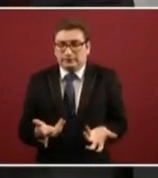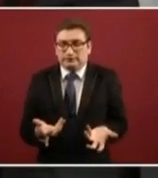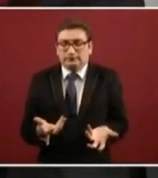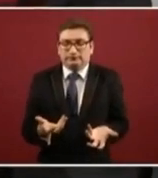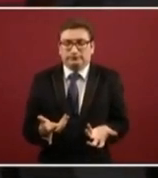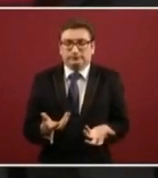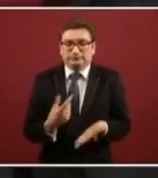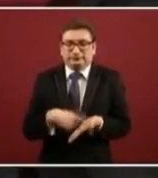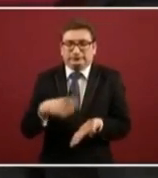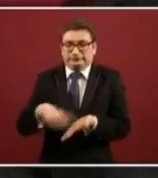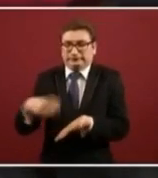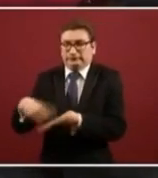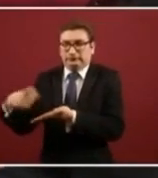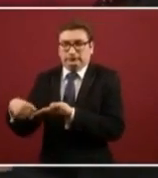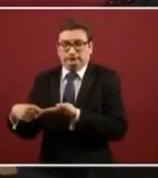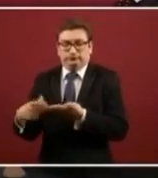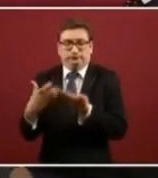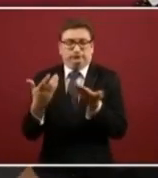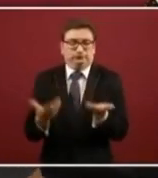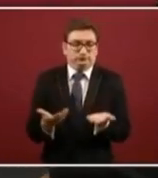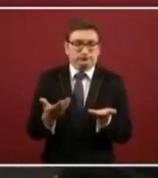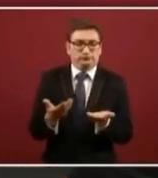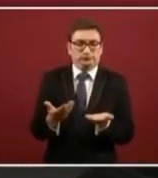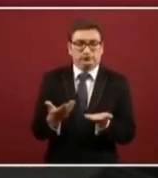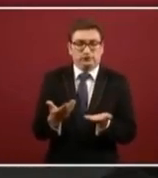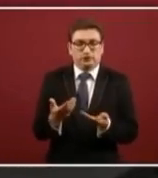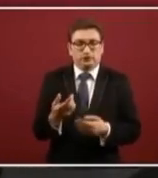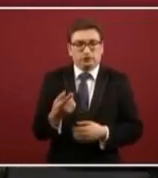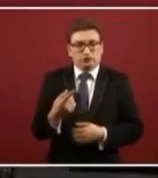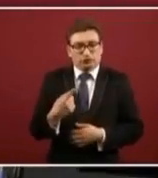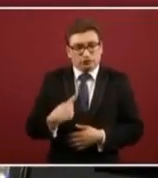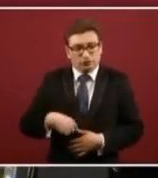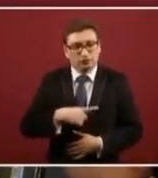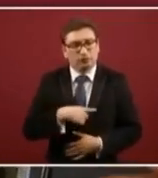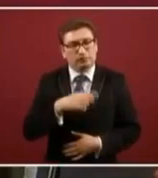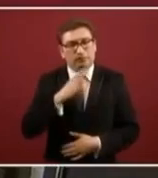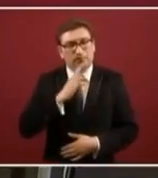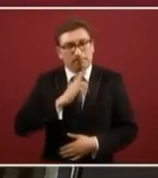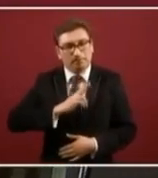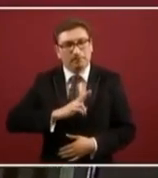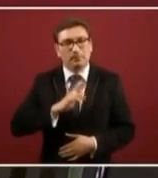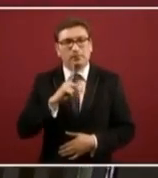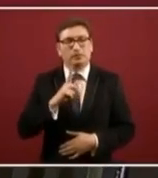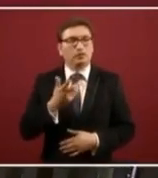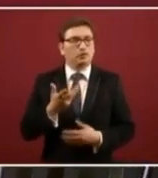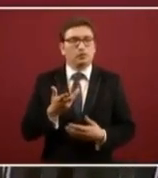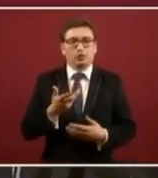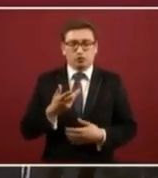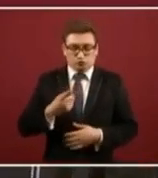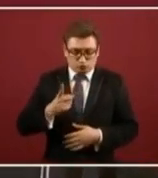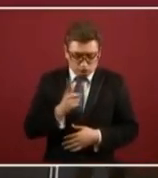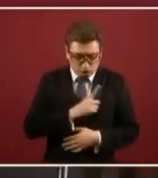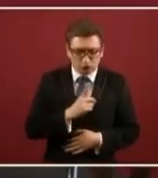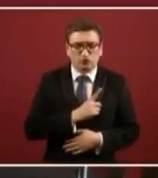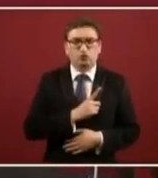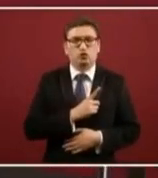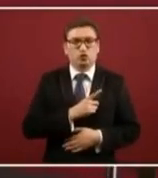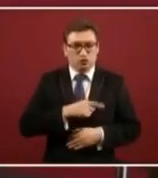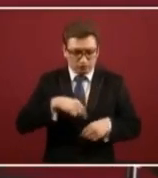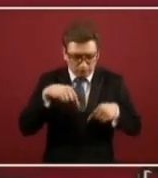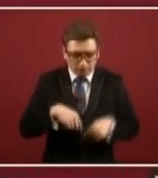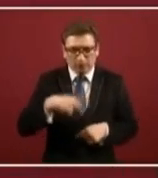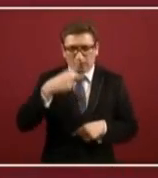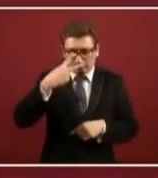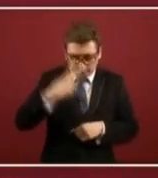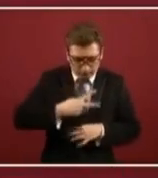Entonces, tenemos que ir a buscar la autosuficiencia